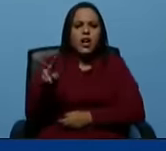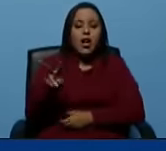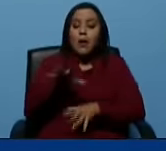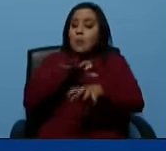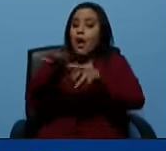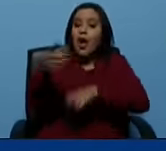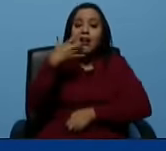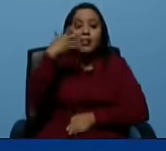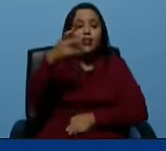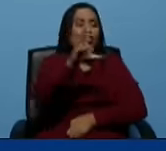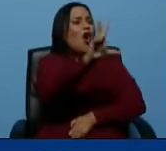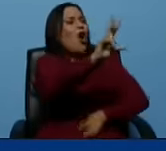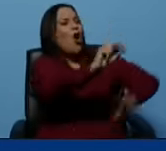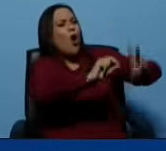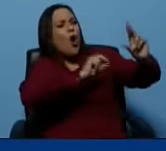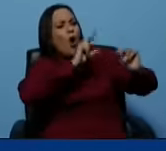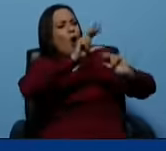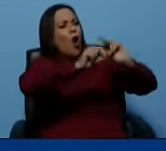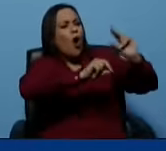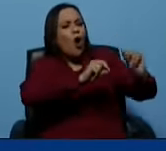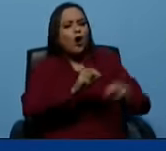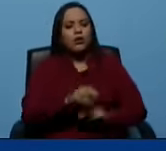no.